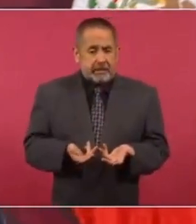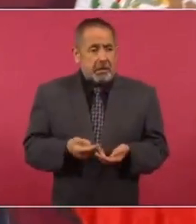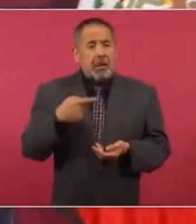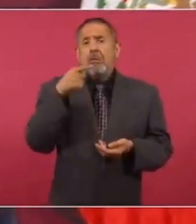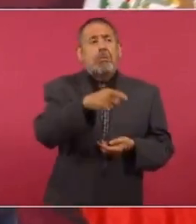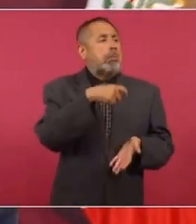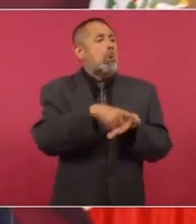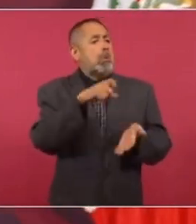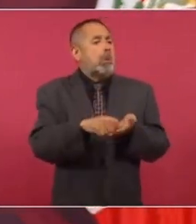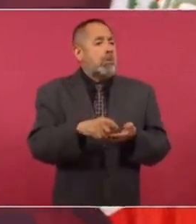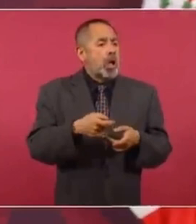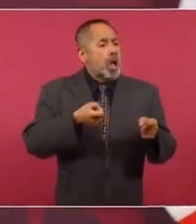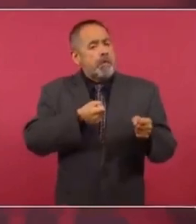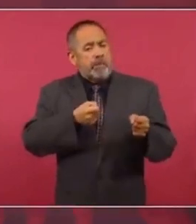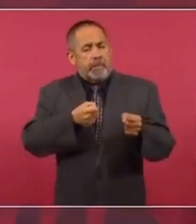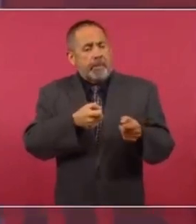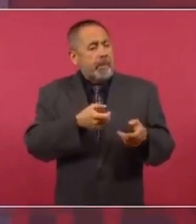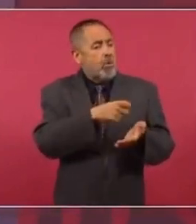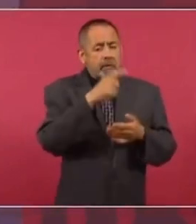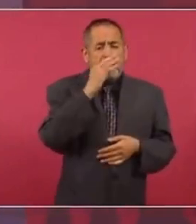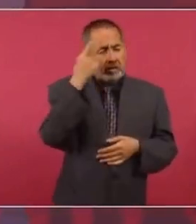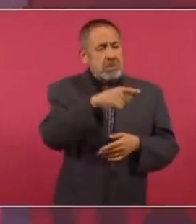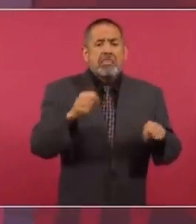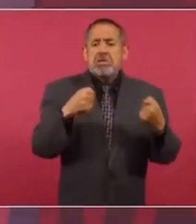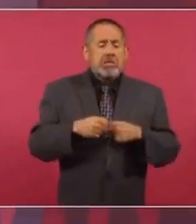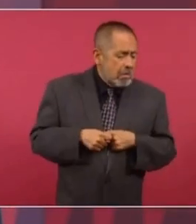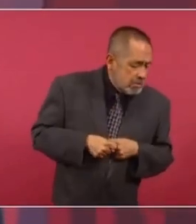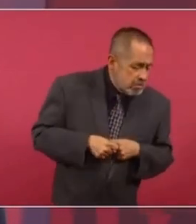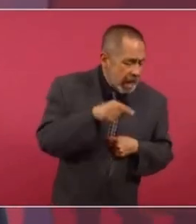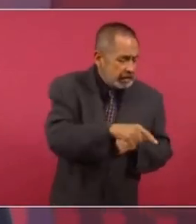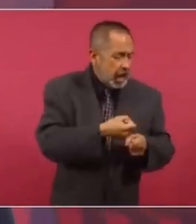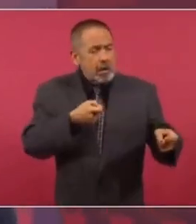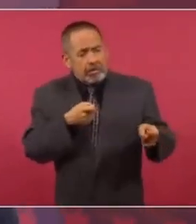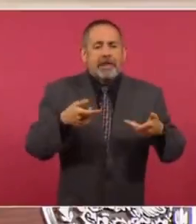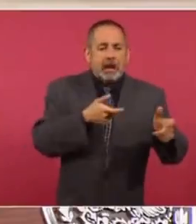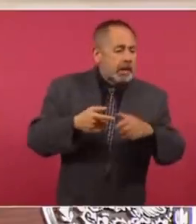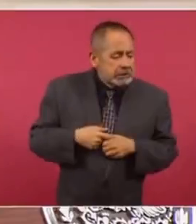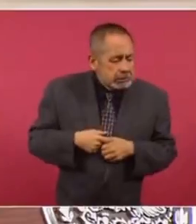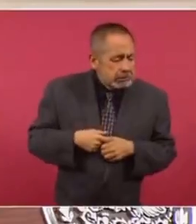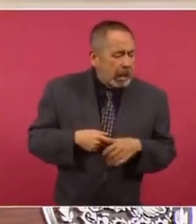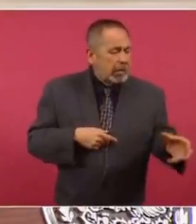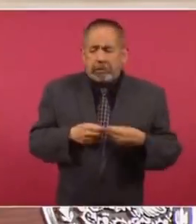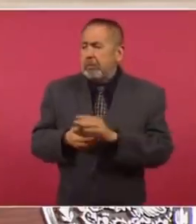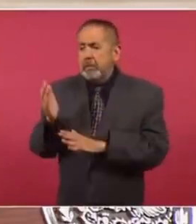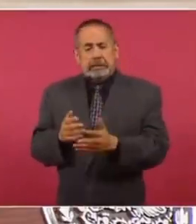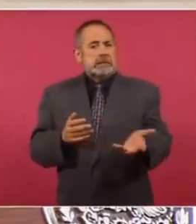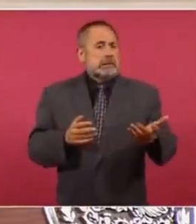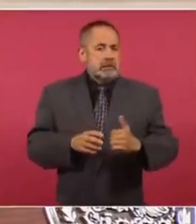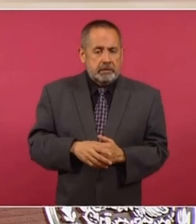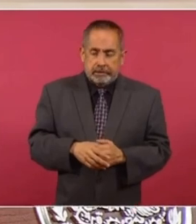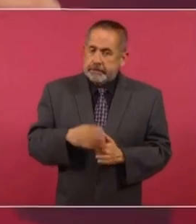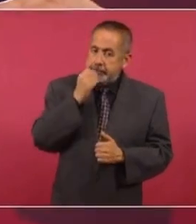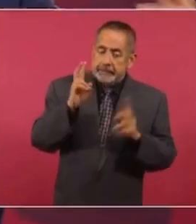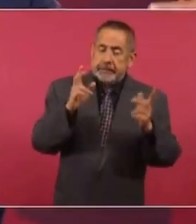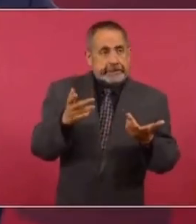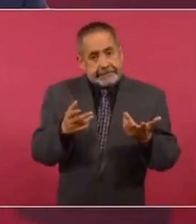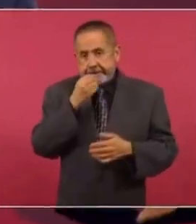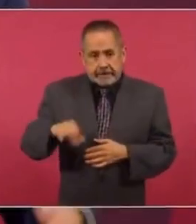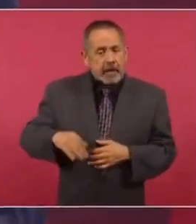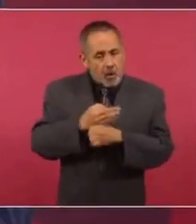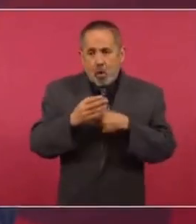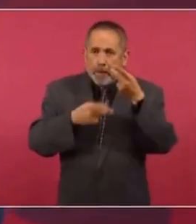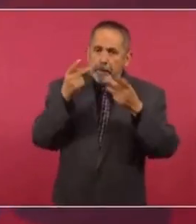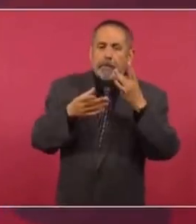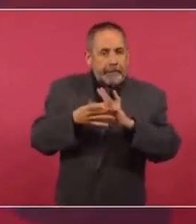comprar una ametralladora en un supermercado, en una armería. Entonces, es interesante el tema. Qué bueno que se está